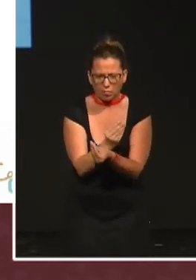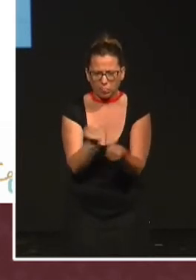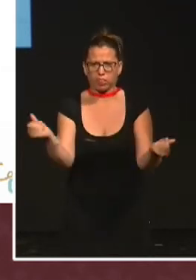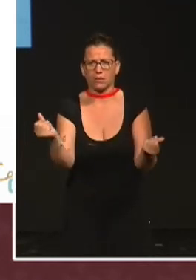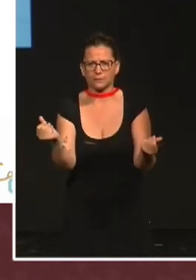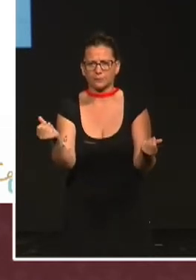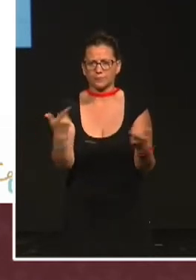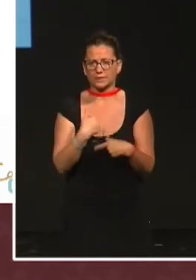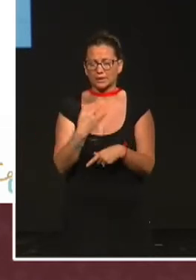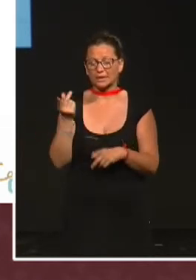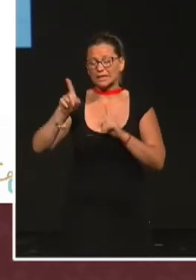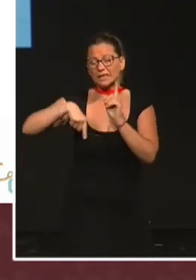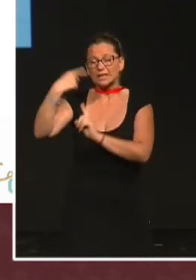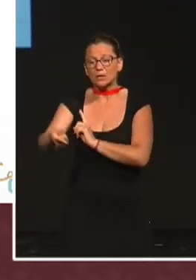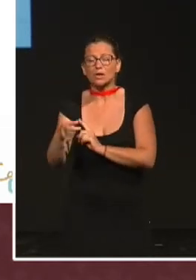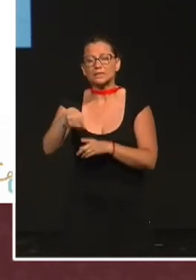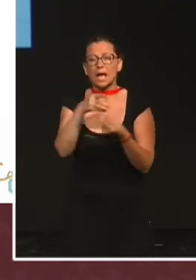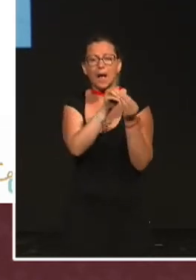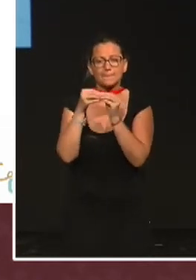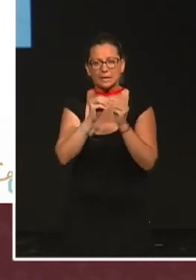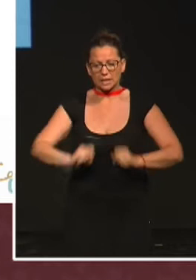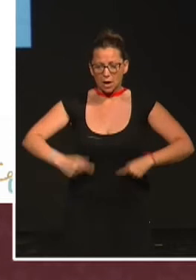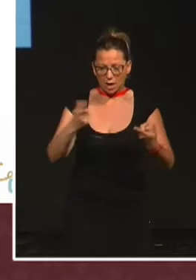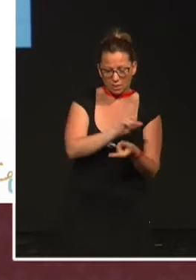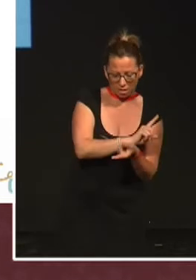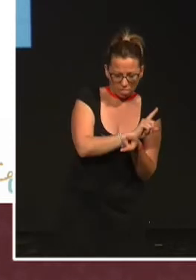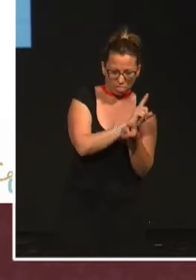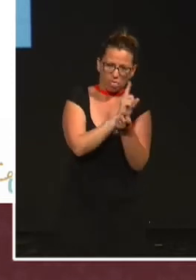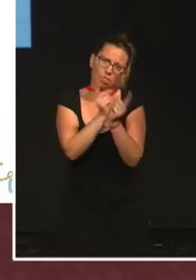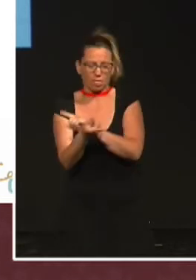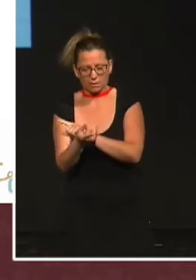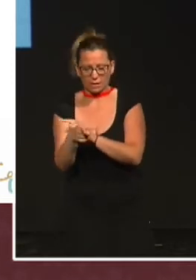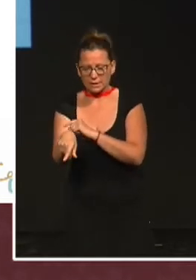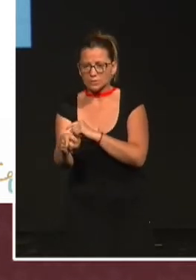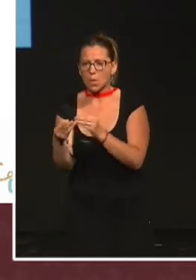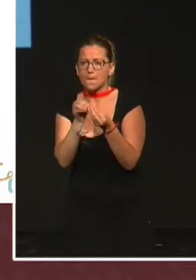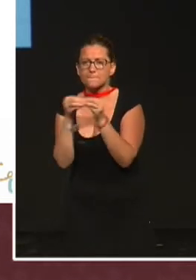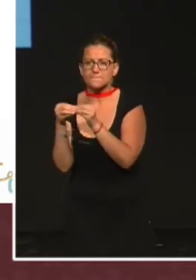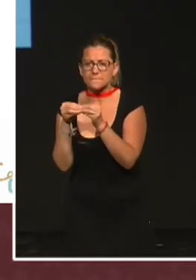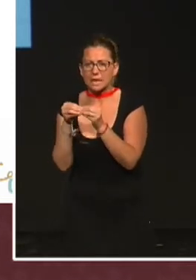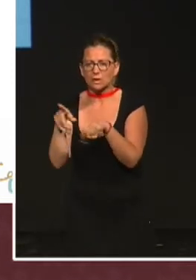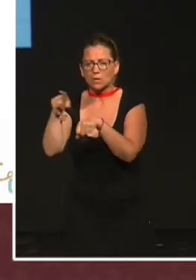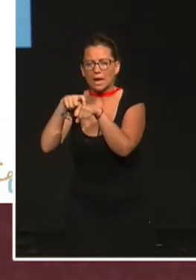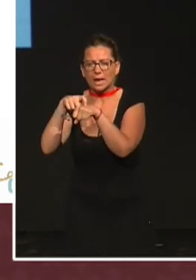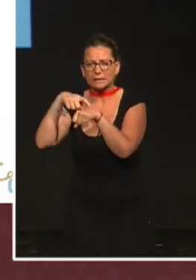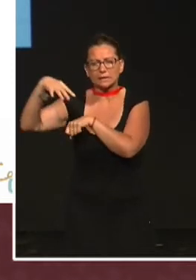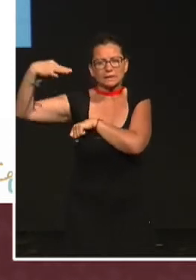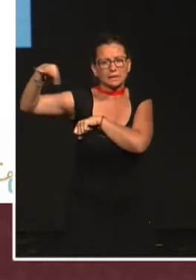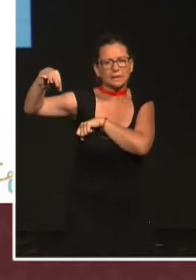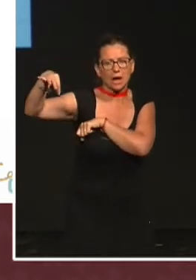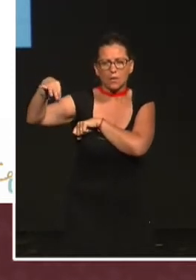en el residuo. Y luego esa materia orgánica se va a transformar al final para dar un material con características húmicas que denominamos